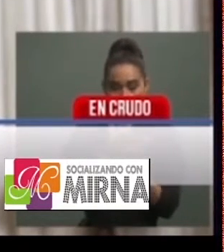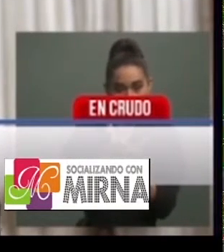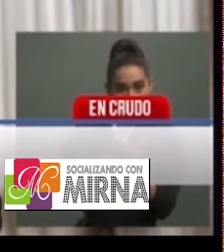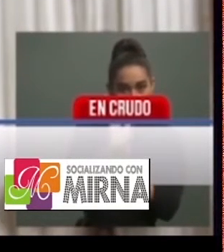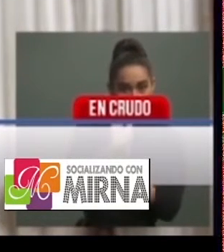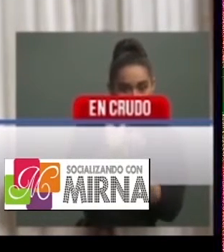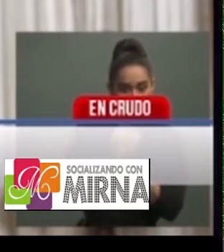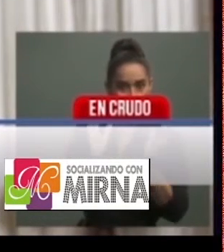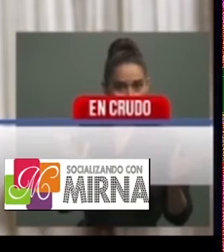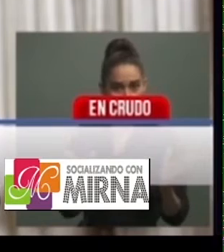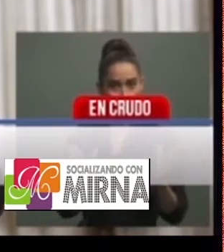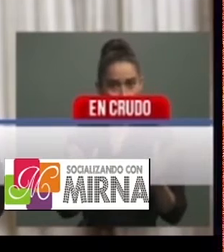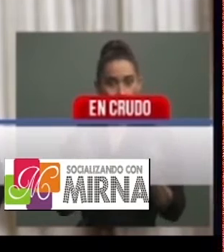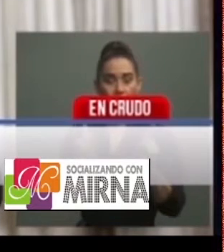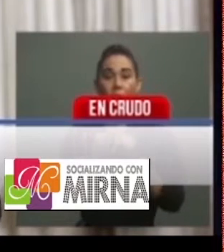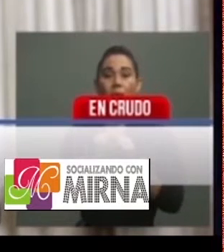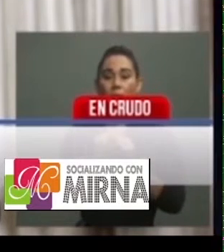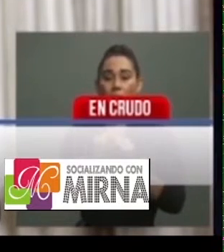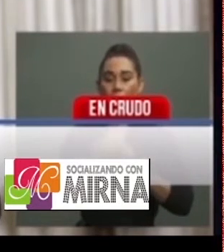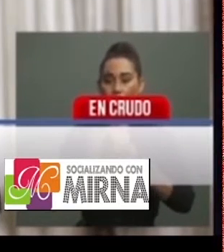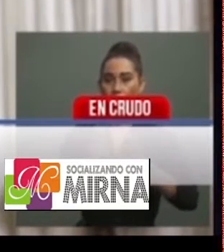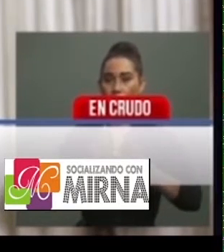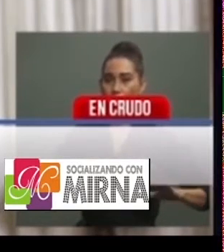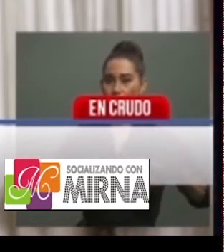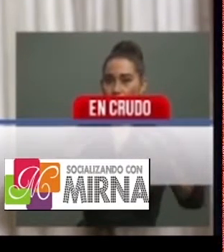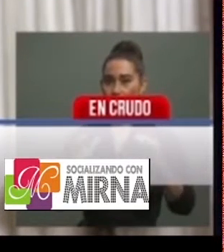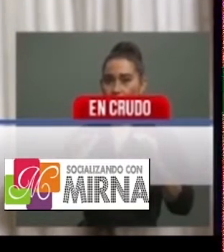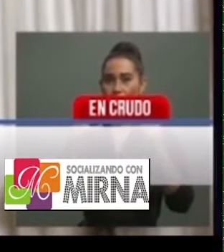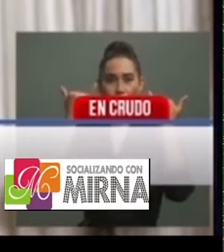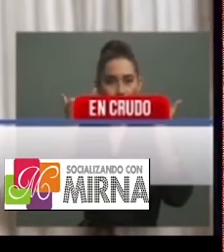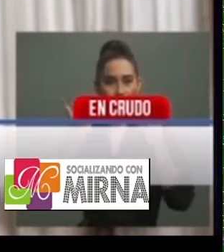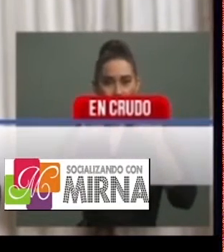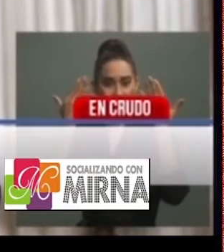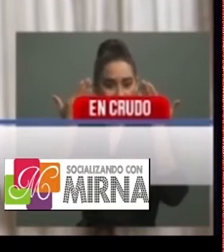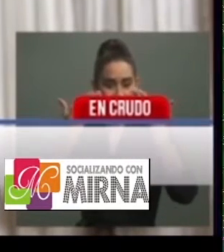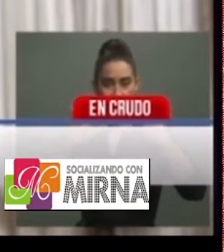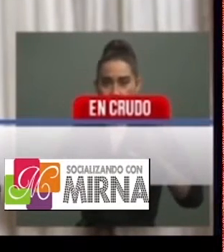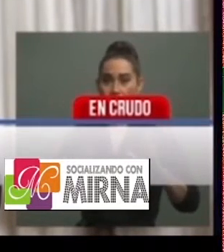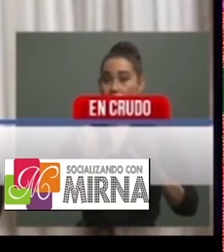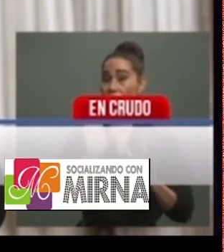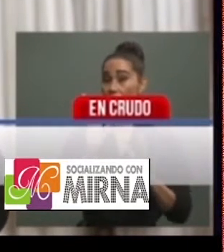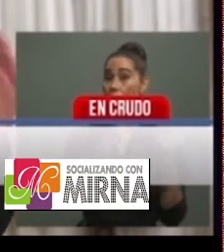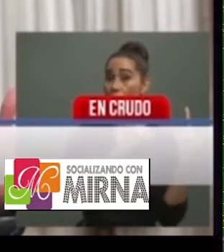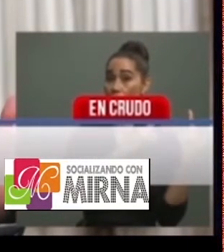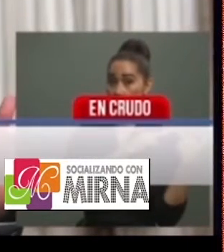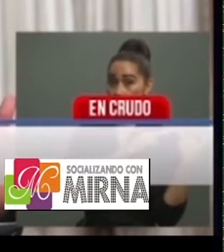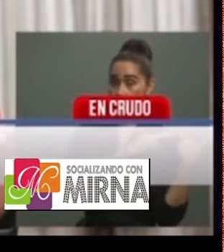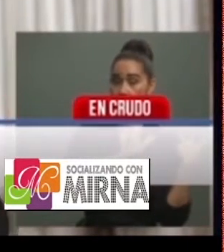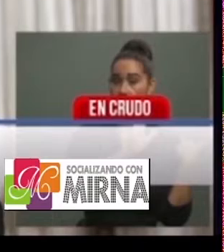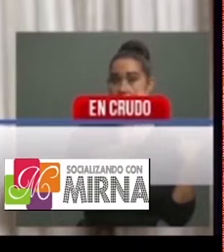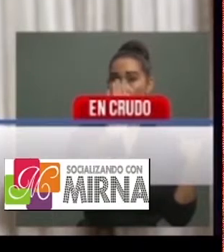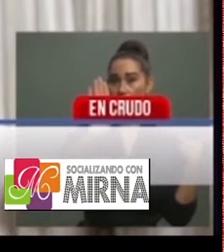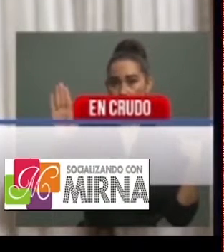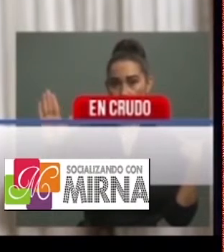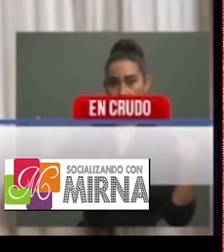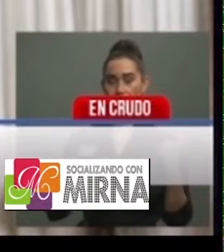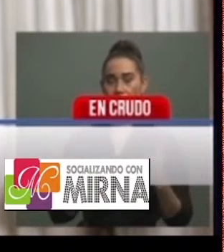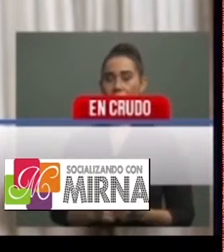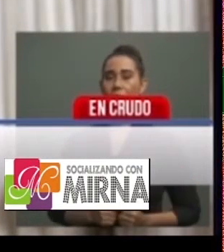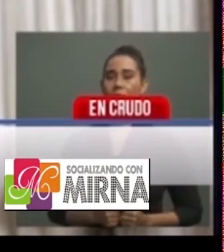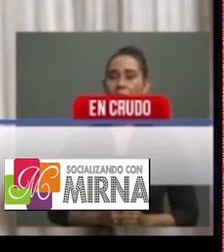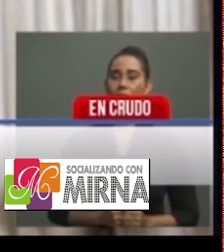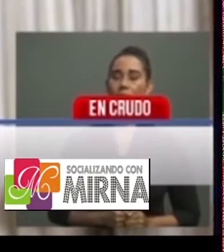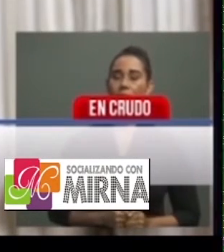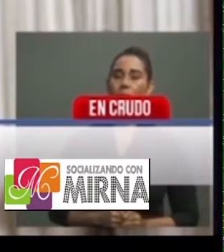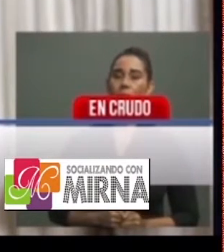al Ministerio de Salud porque ellos no sabían nada. Hay veces que los directivos tienen que tomar decisiones porque